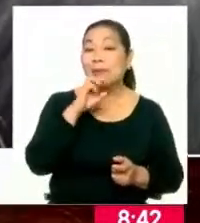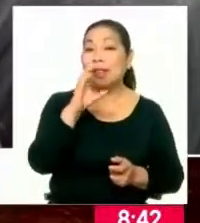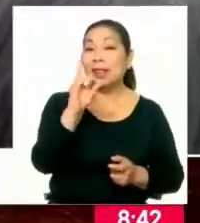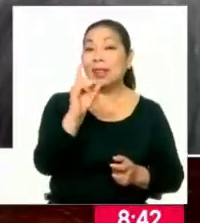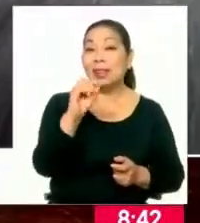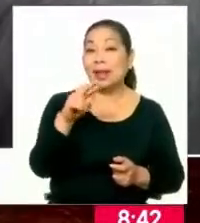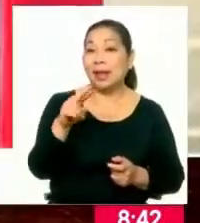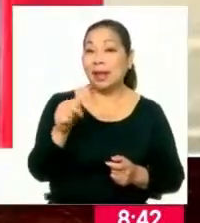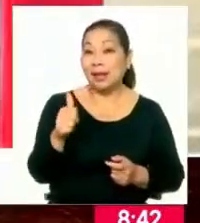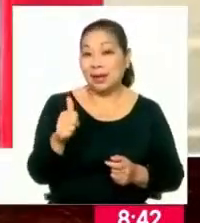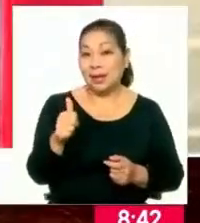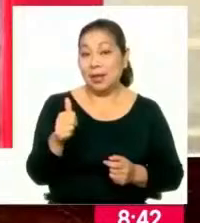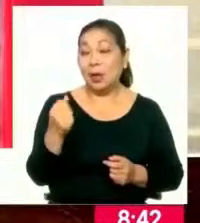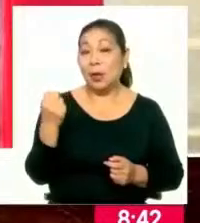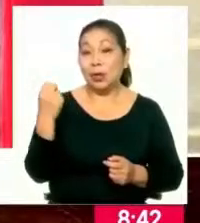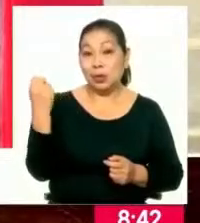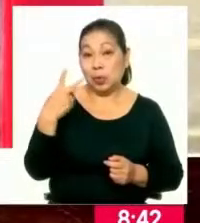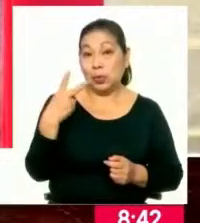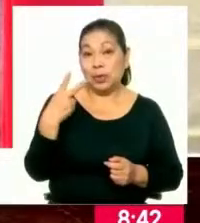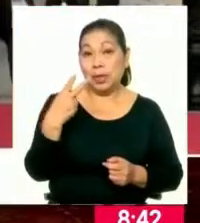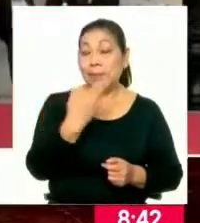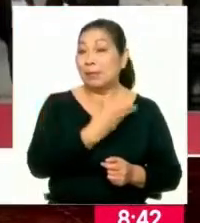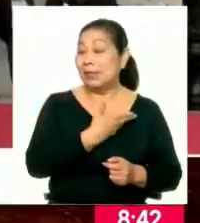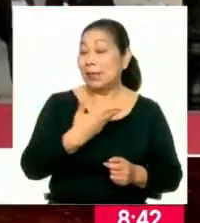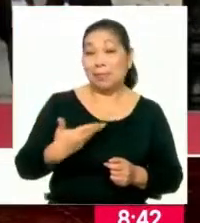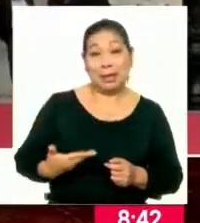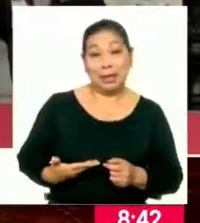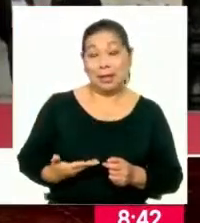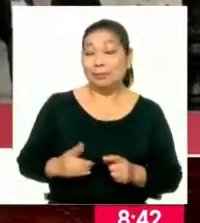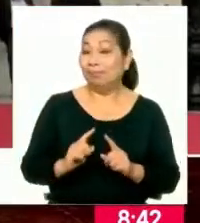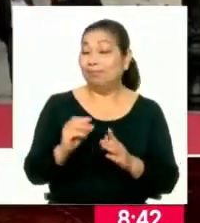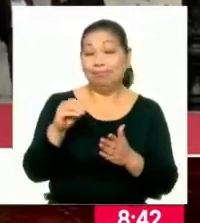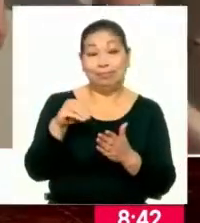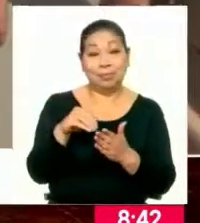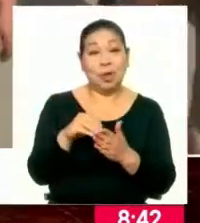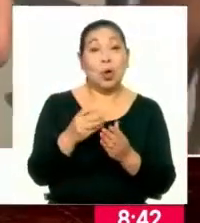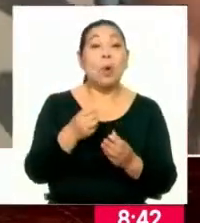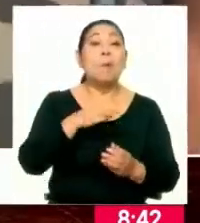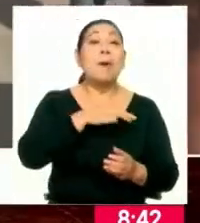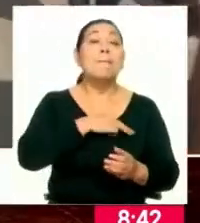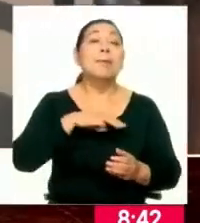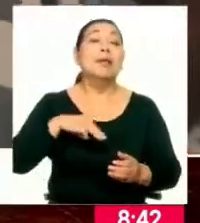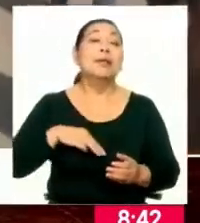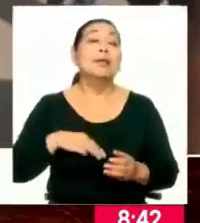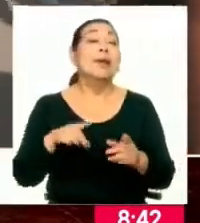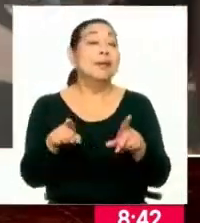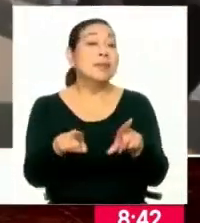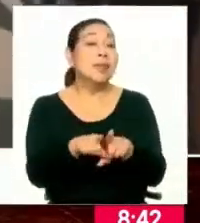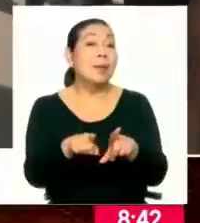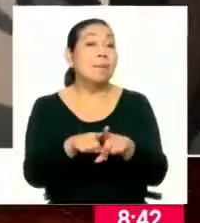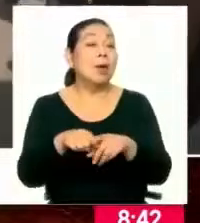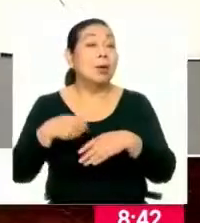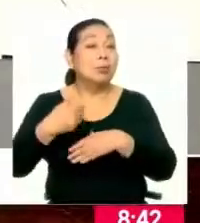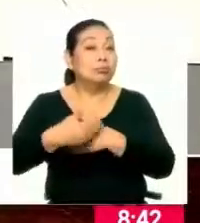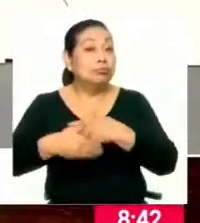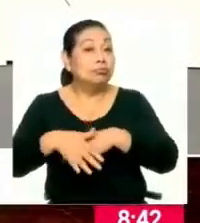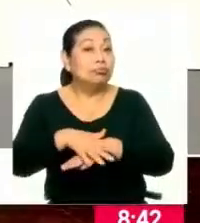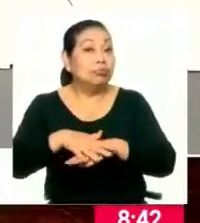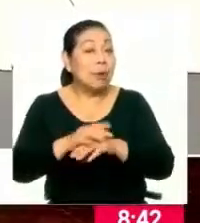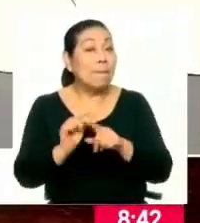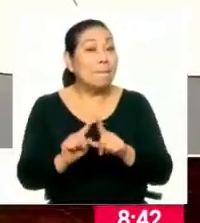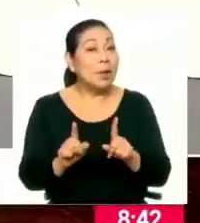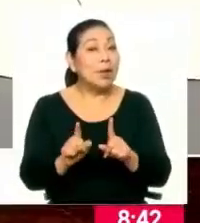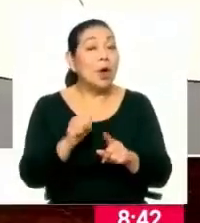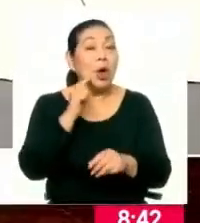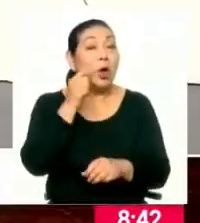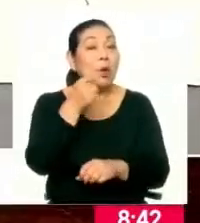ejemplo, más que como vicepresidenta, porque no encaja dentro de su puesto, va como ministra de Estado también a un proceso de esta naturaleza, pero,